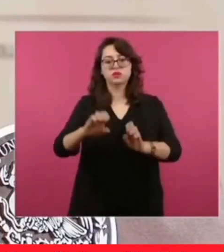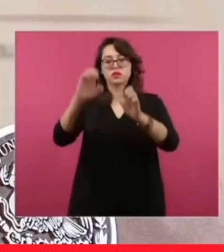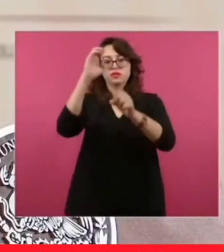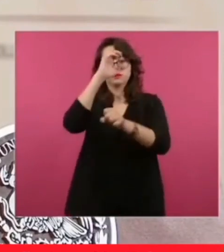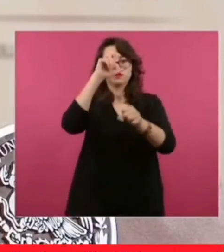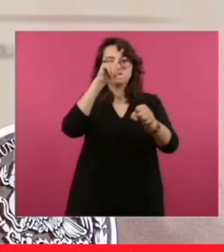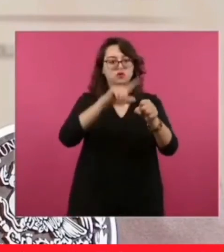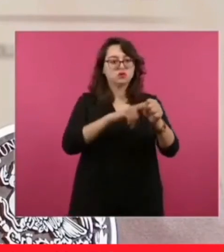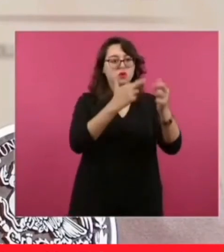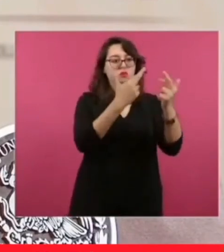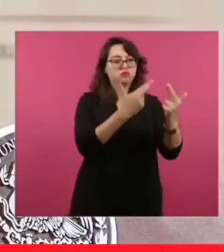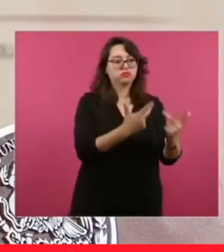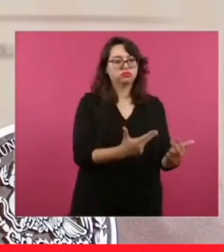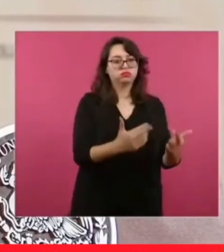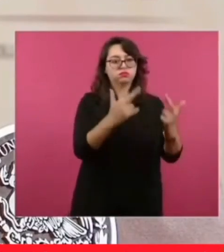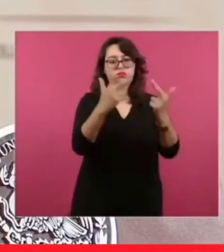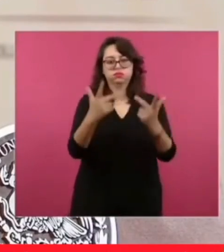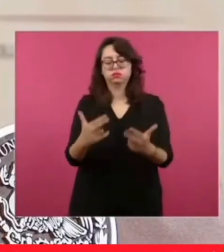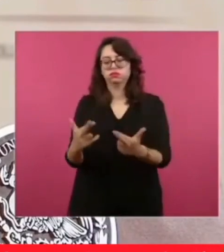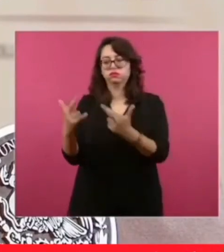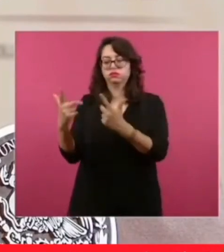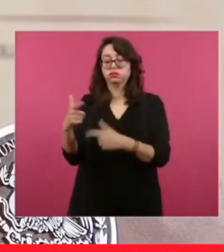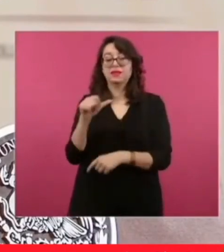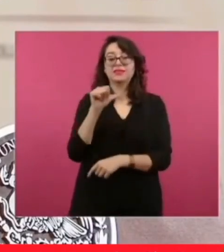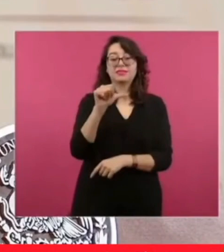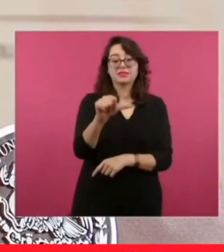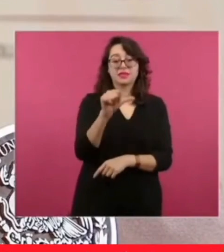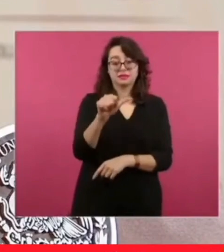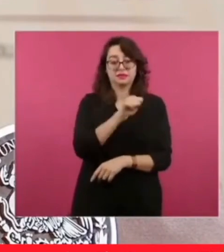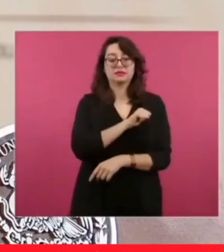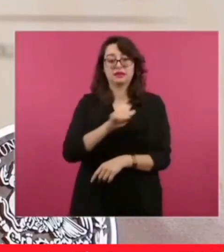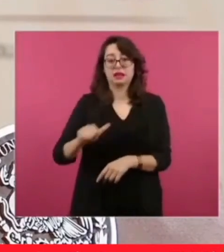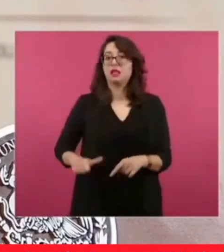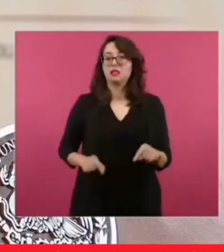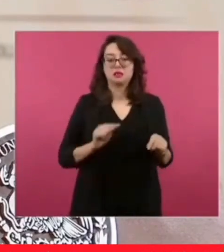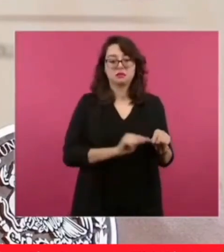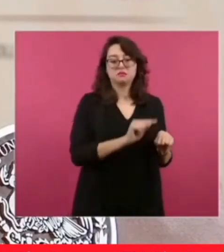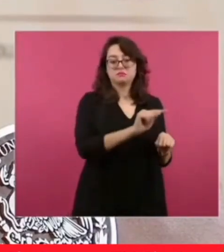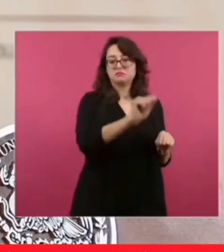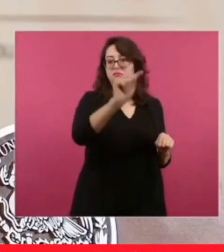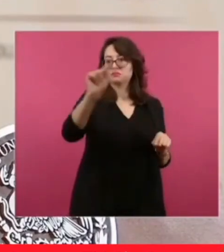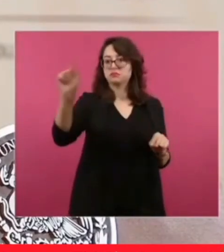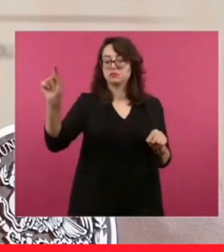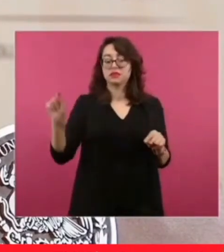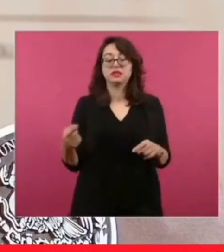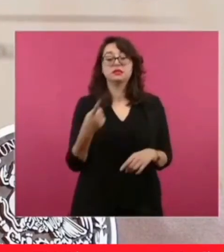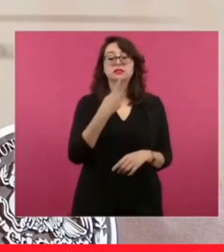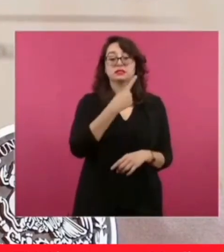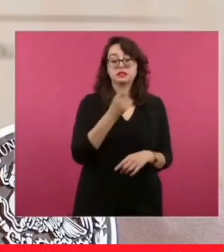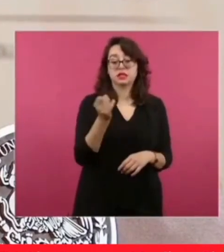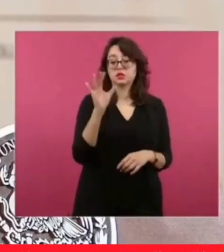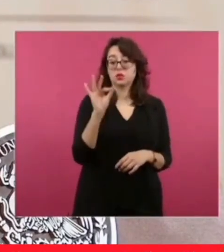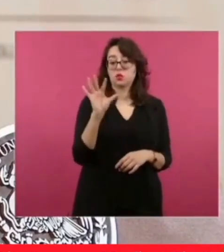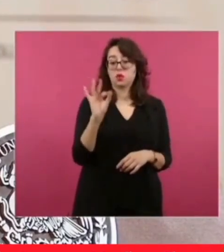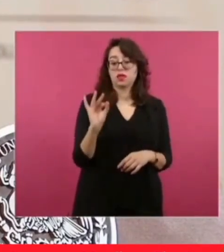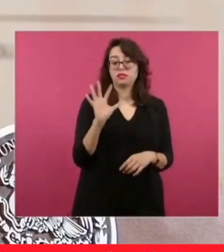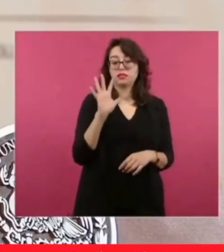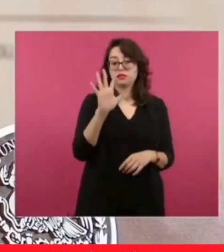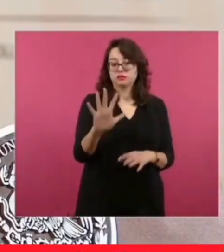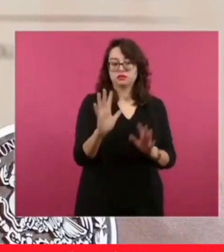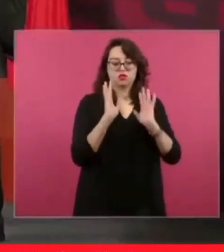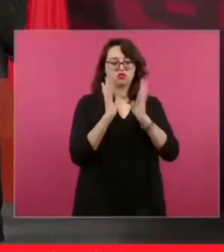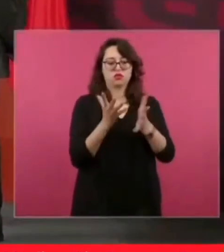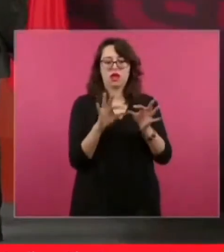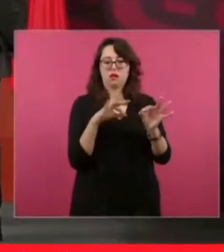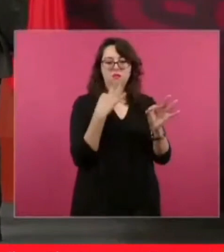16 alcaldías. Ya se han concluido las obras en 145 de estos inmuebles con